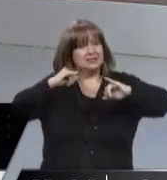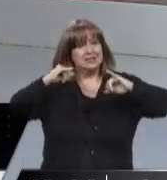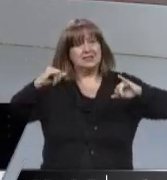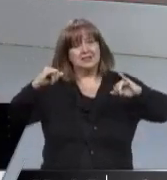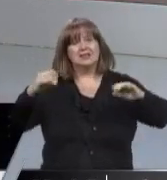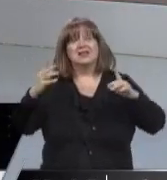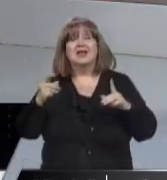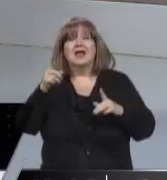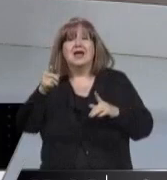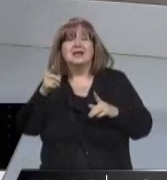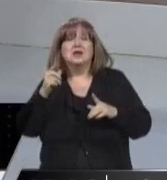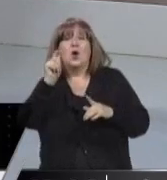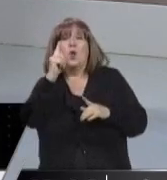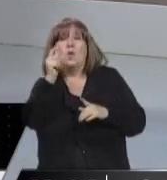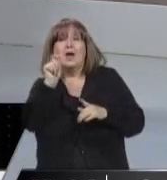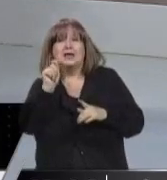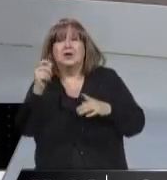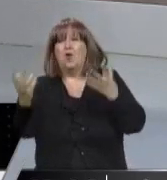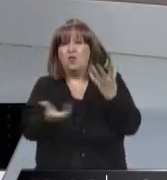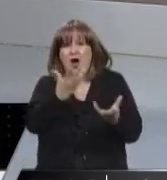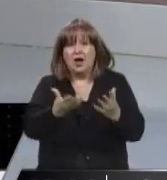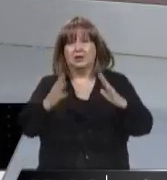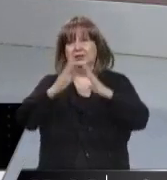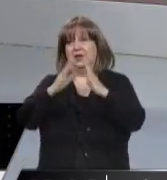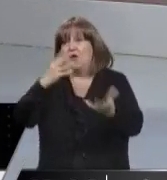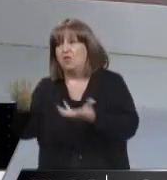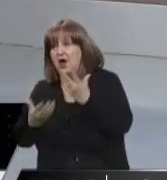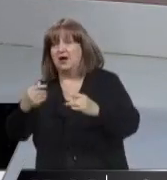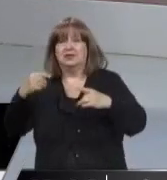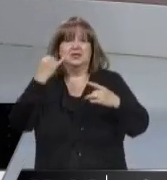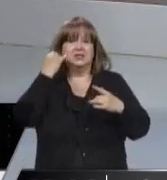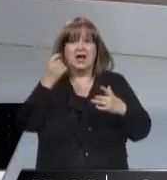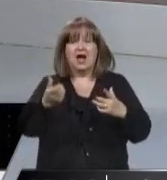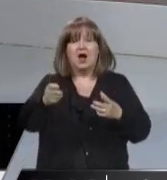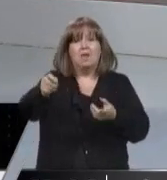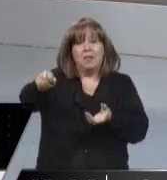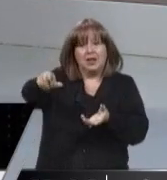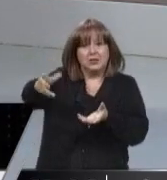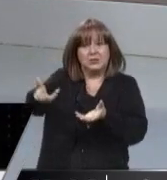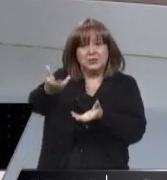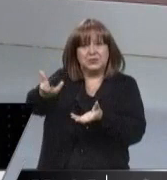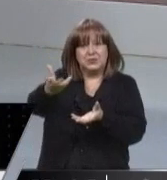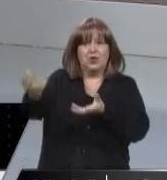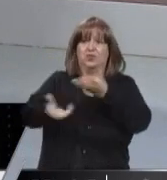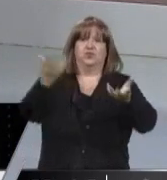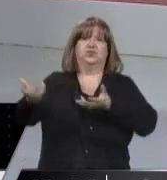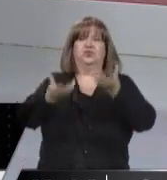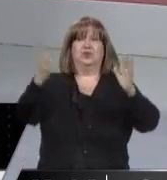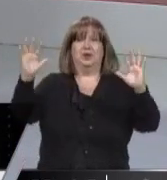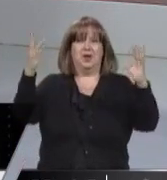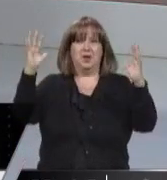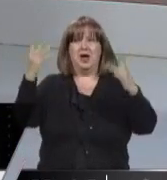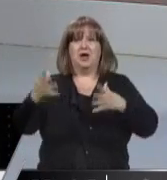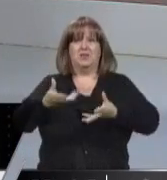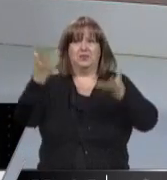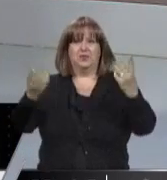saben que es un mes de mucho incendio intencional, de mucho incendio que termina con consecuencias gravísimas. Sí. Y lo que están